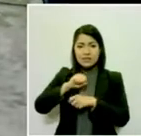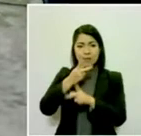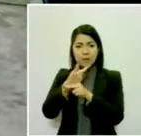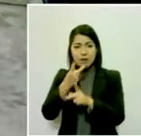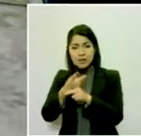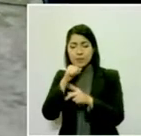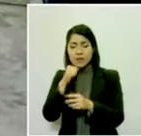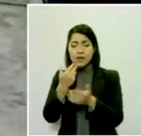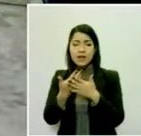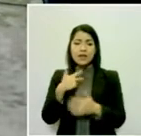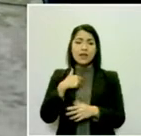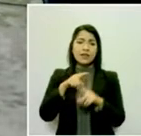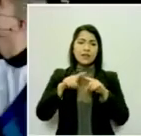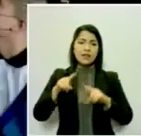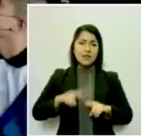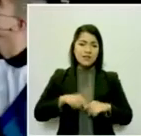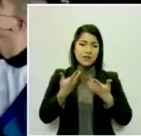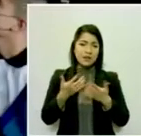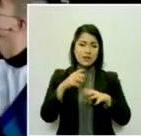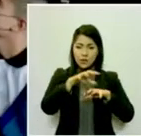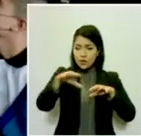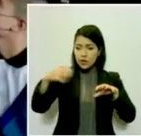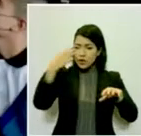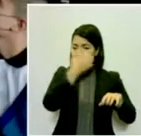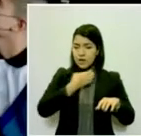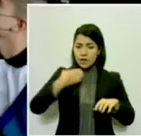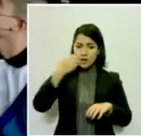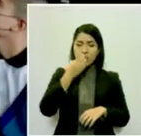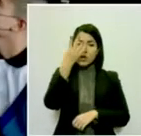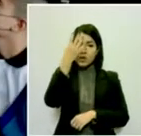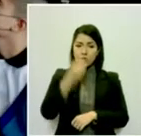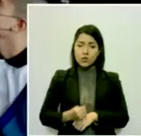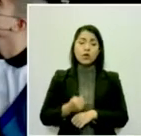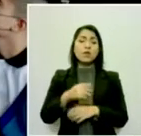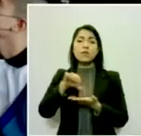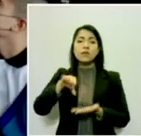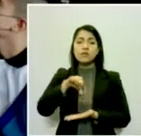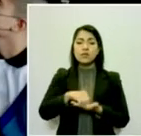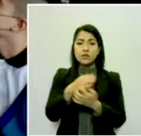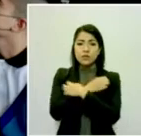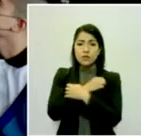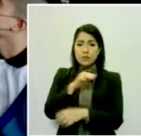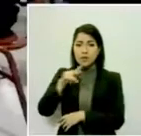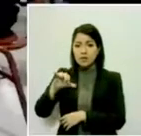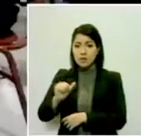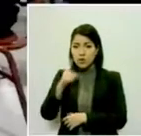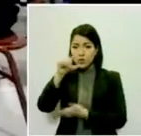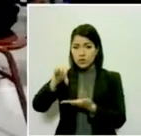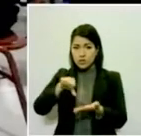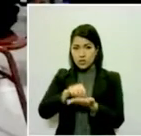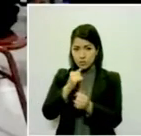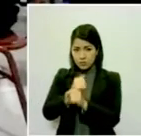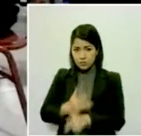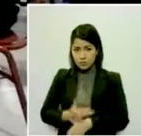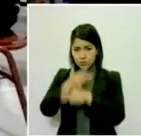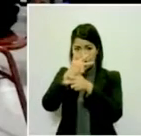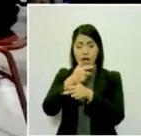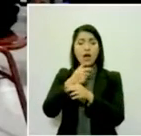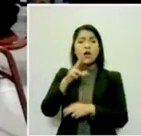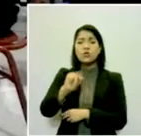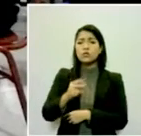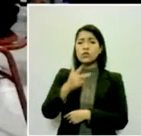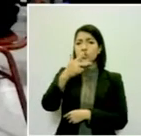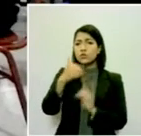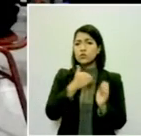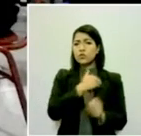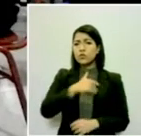planteles, 16 extensiones, 9 centros de educación mixta y un centro virtual. Estamos prácticamente en